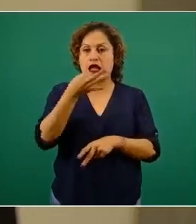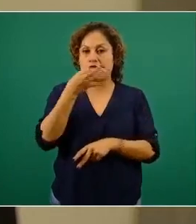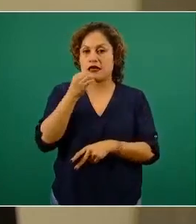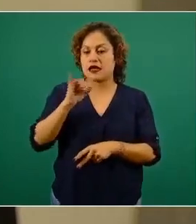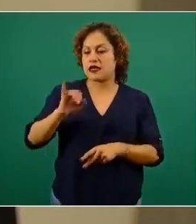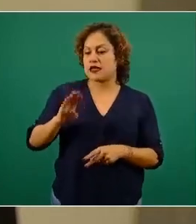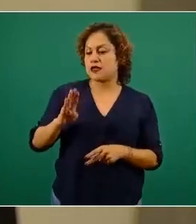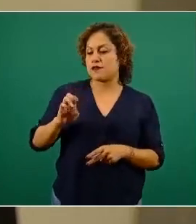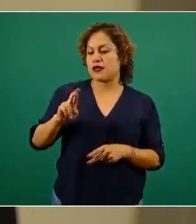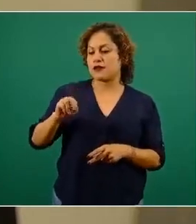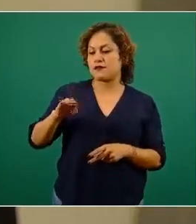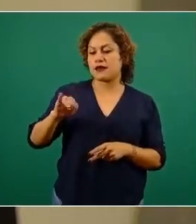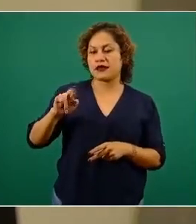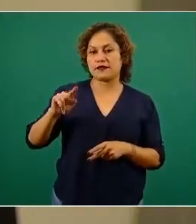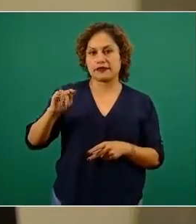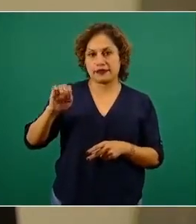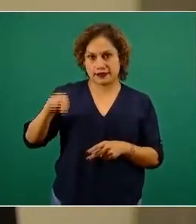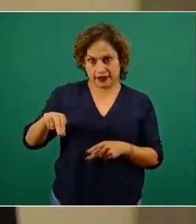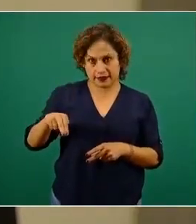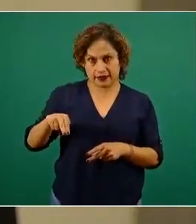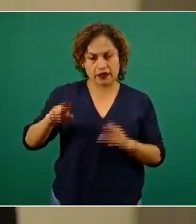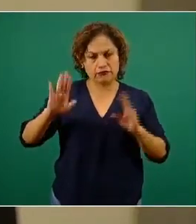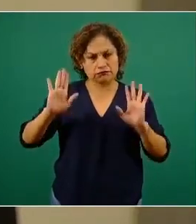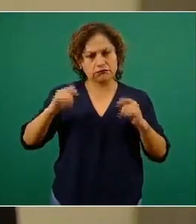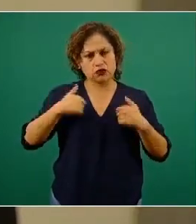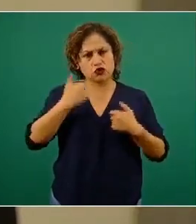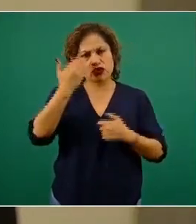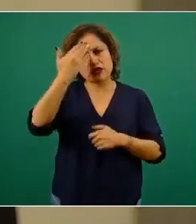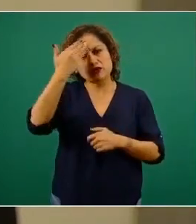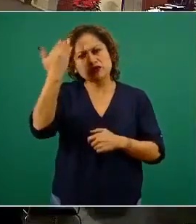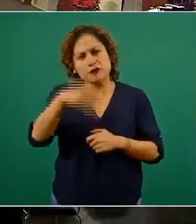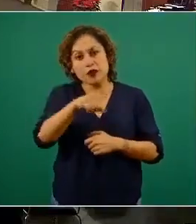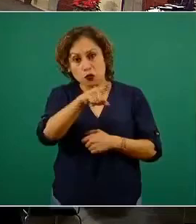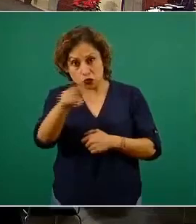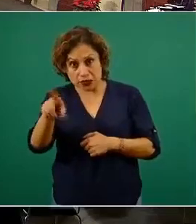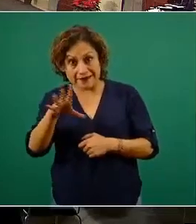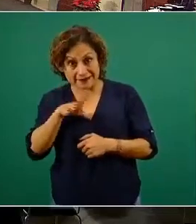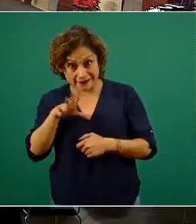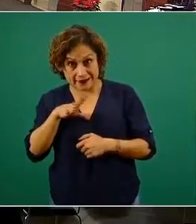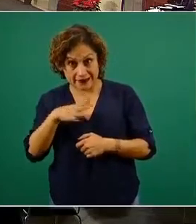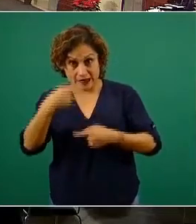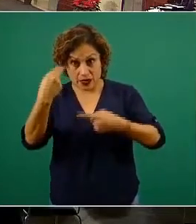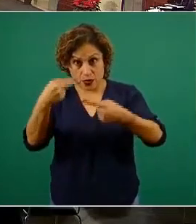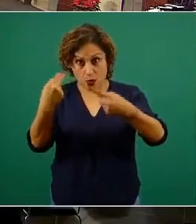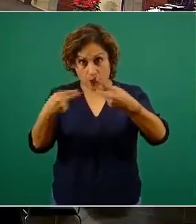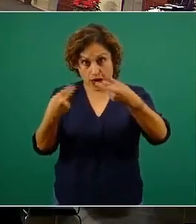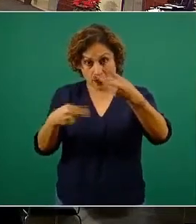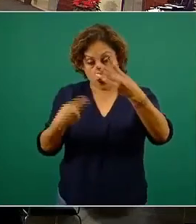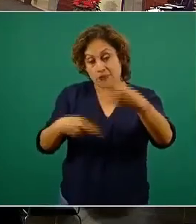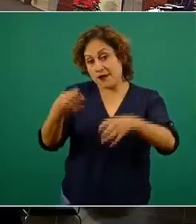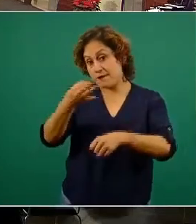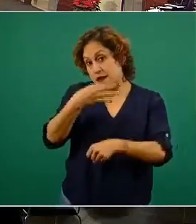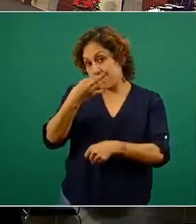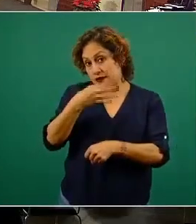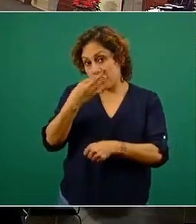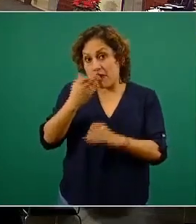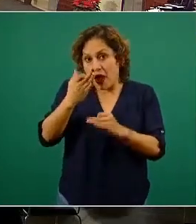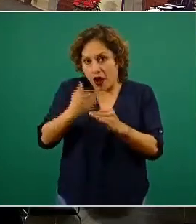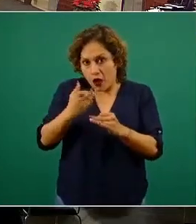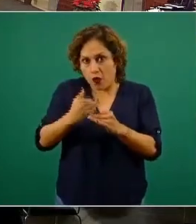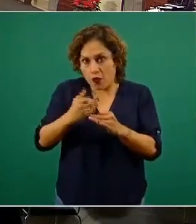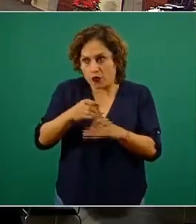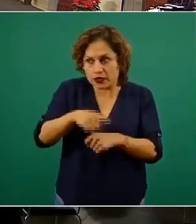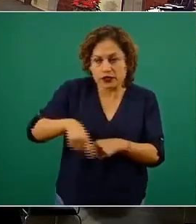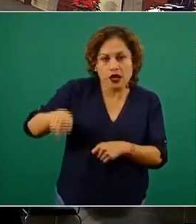Entonces quería saber si ustedes han actualizado o hay una actualización de los medicamentos que se